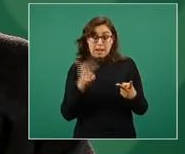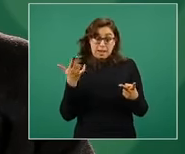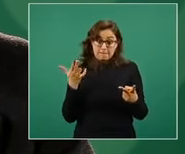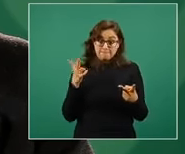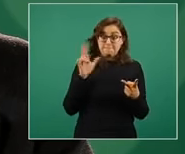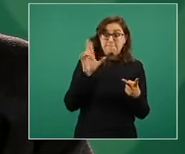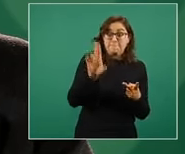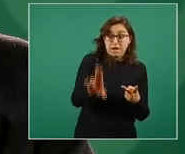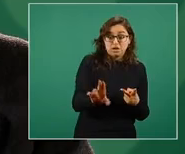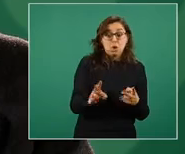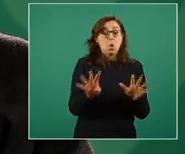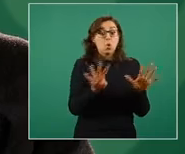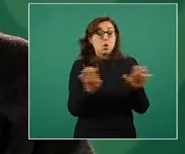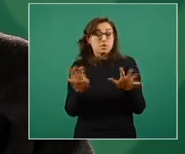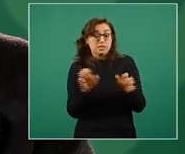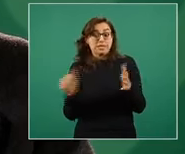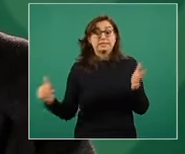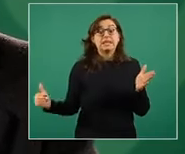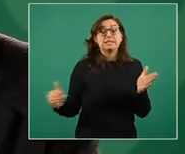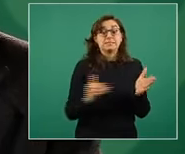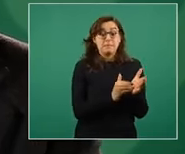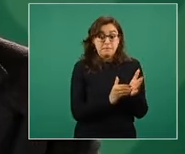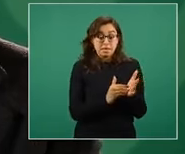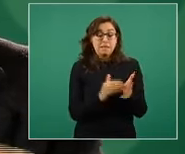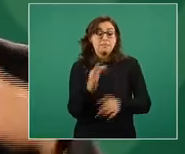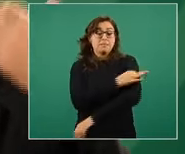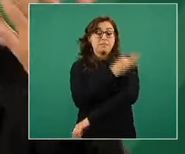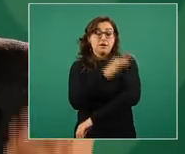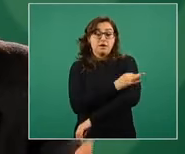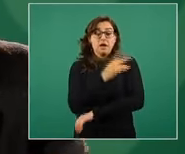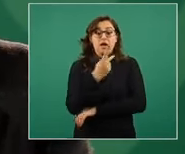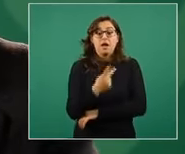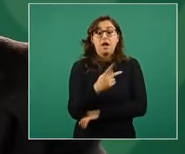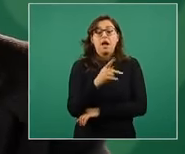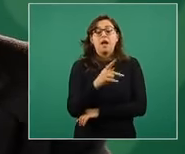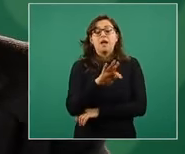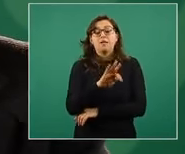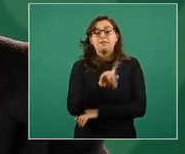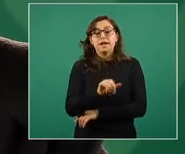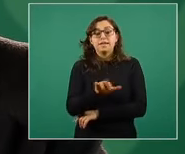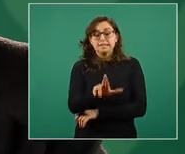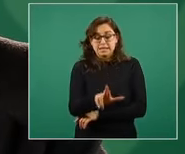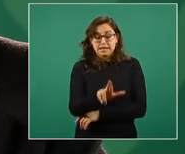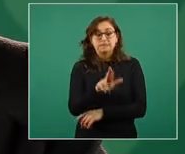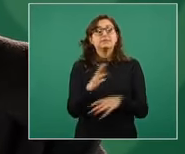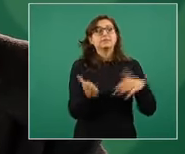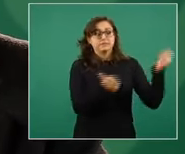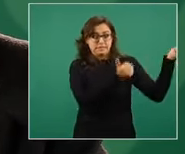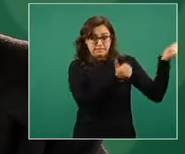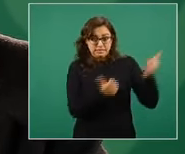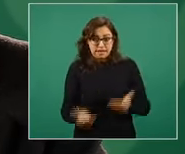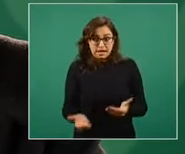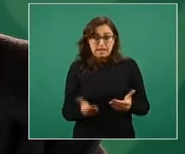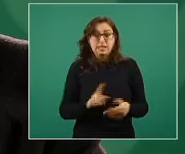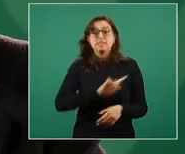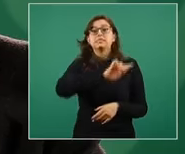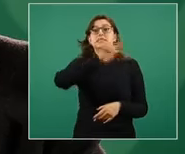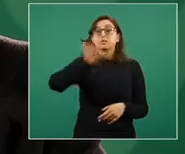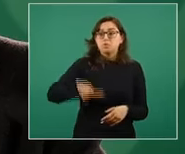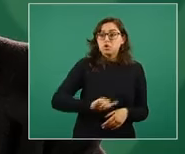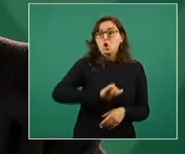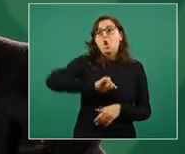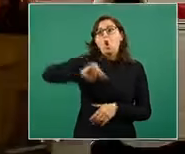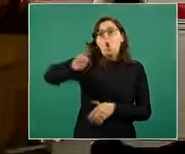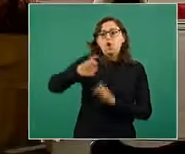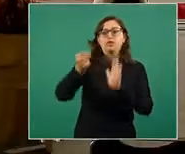491,400 dosis de la vacuna Pfizer-BioNTech y posteriormente estaremos recibiendo embarques posiblemente de otras